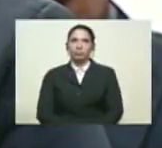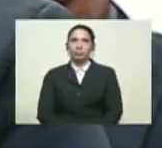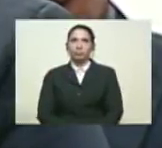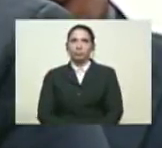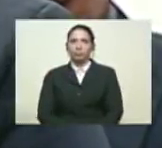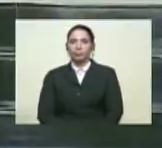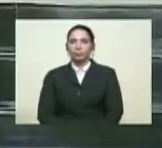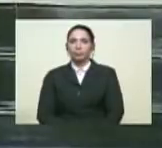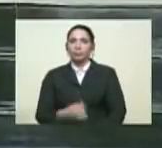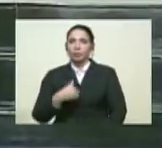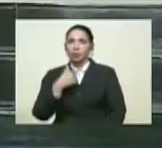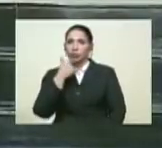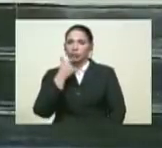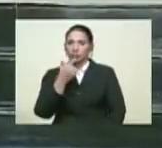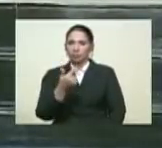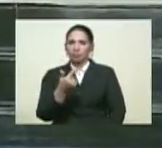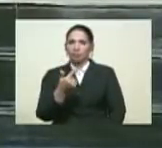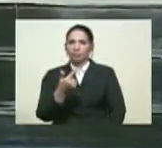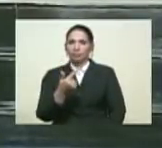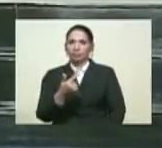Yo le decía a Desiré,